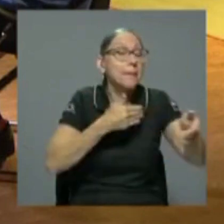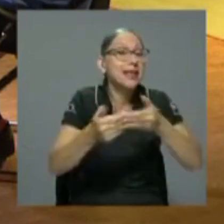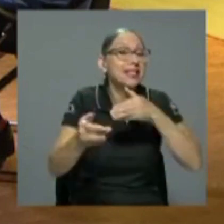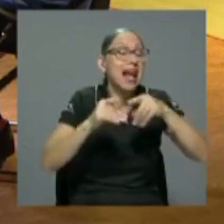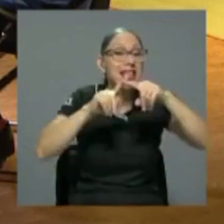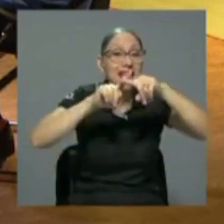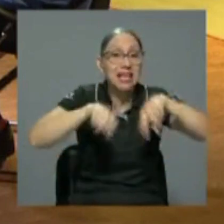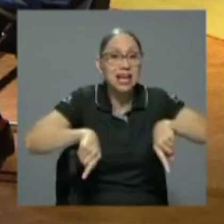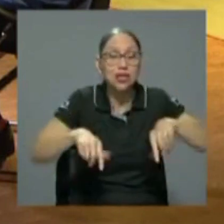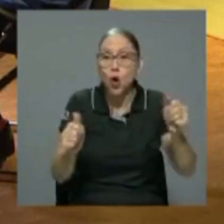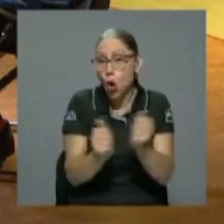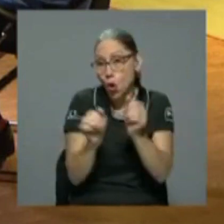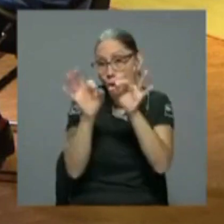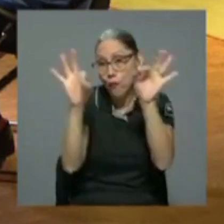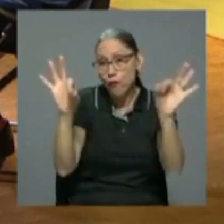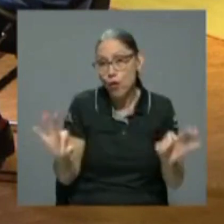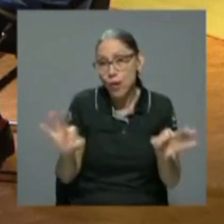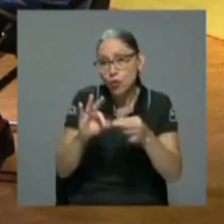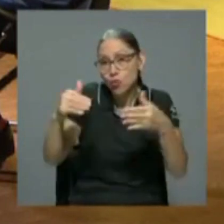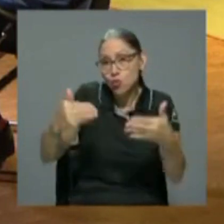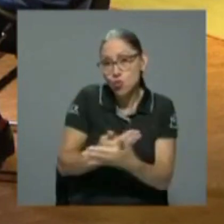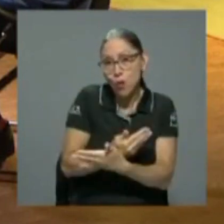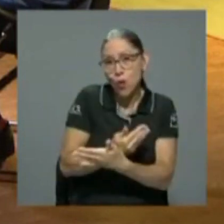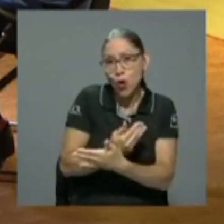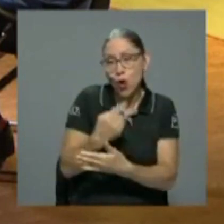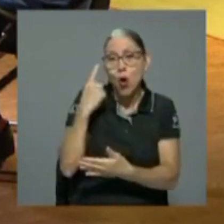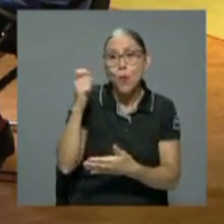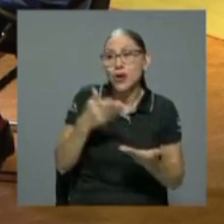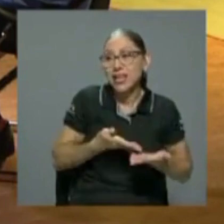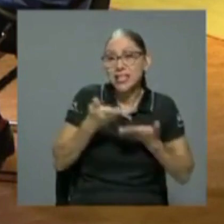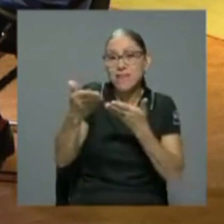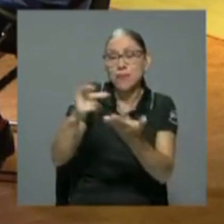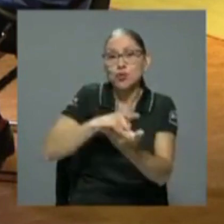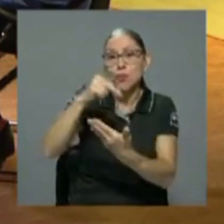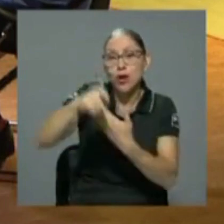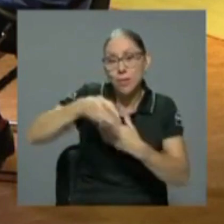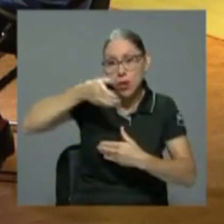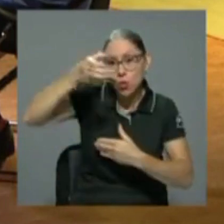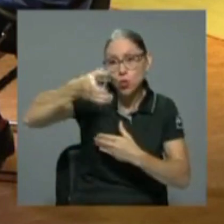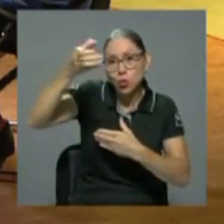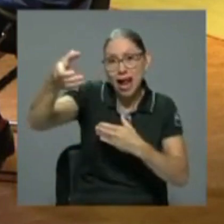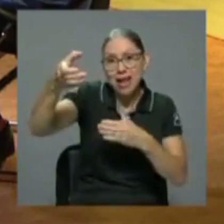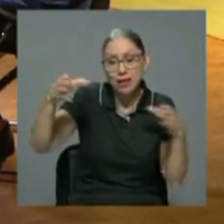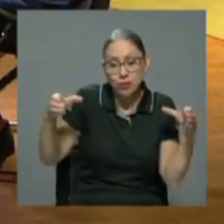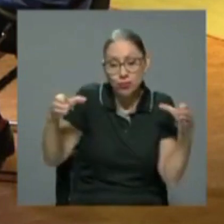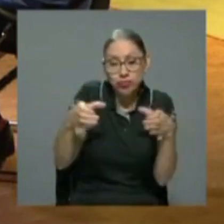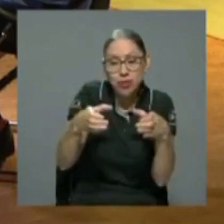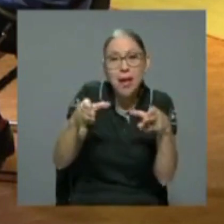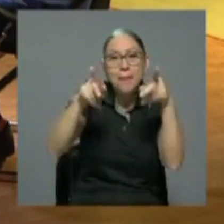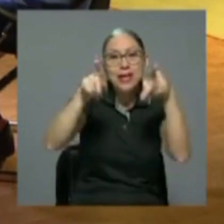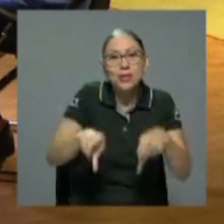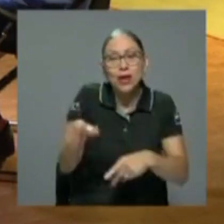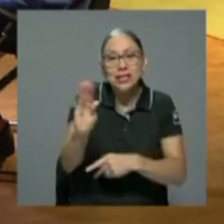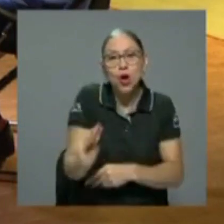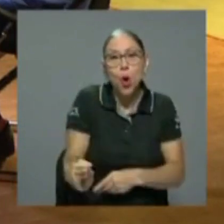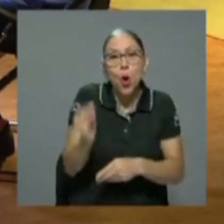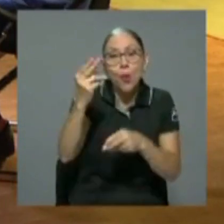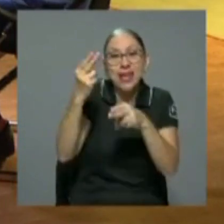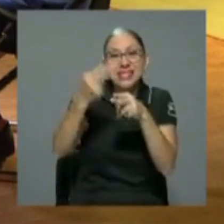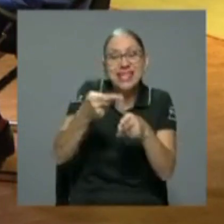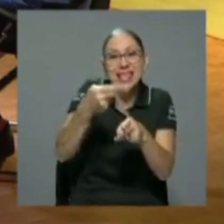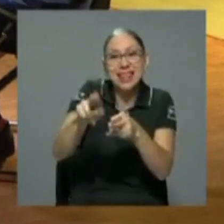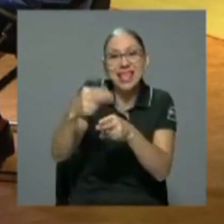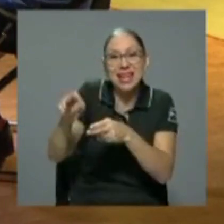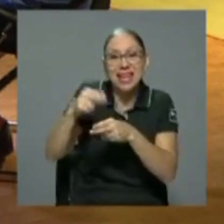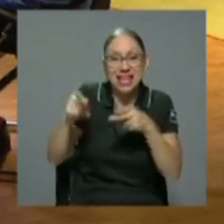muy nuevo porque llevamos un programa cultural mayormente constituido por personas jóvenes interinas que lograron compartir